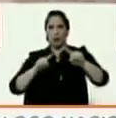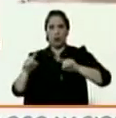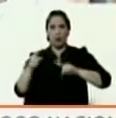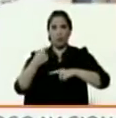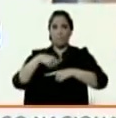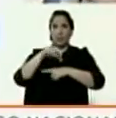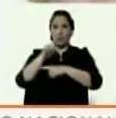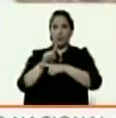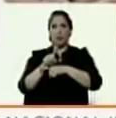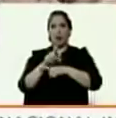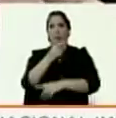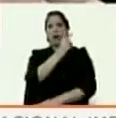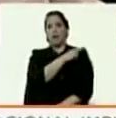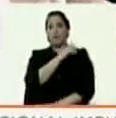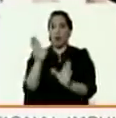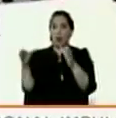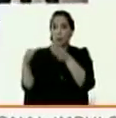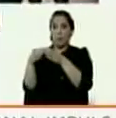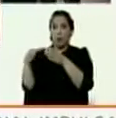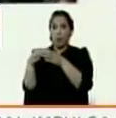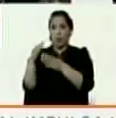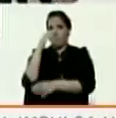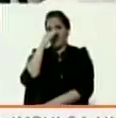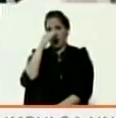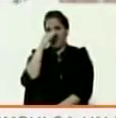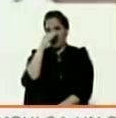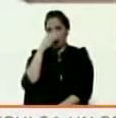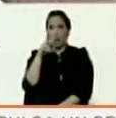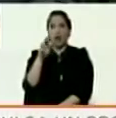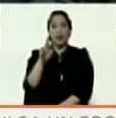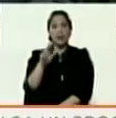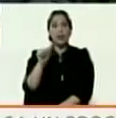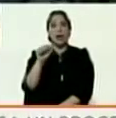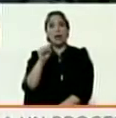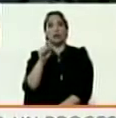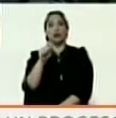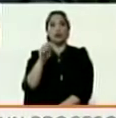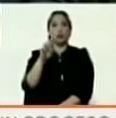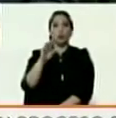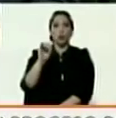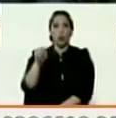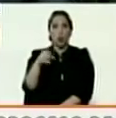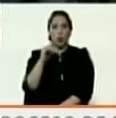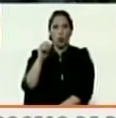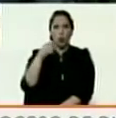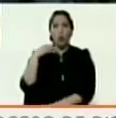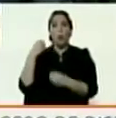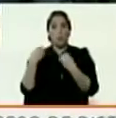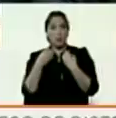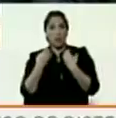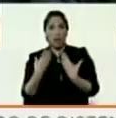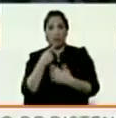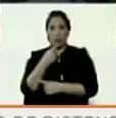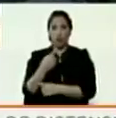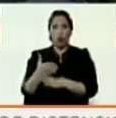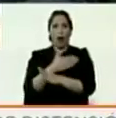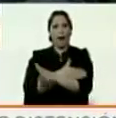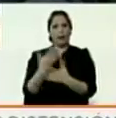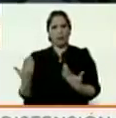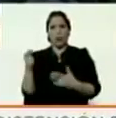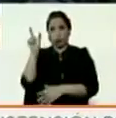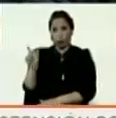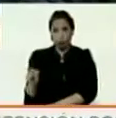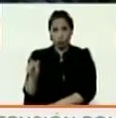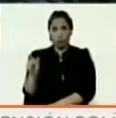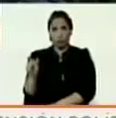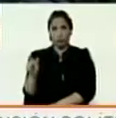principales cabecillas de la banda paramilitar de los Rastrojos, porque como bien les había dicho yo a ustedes, el señor